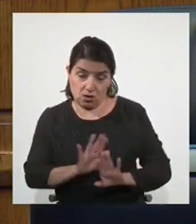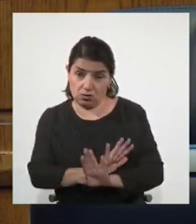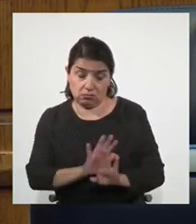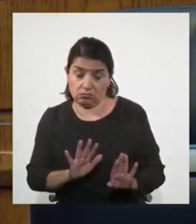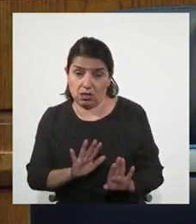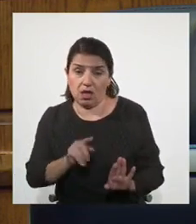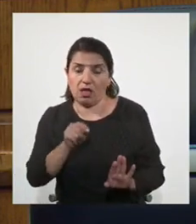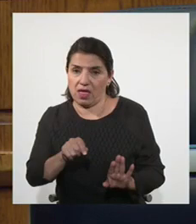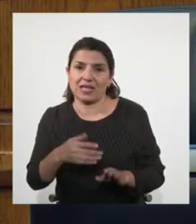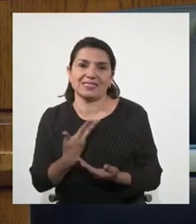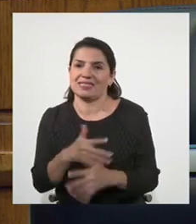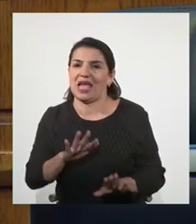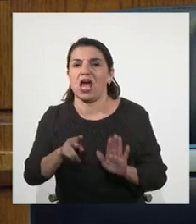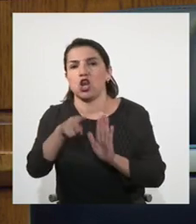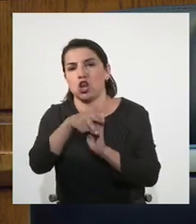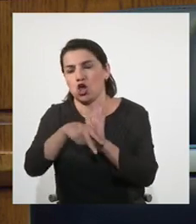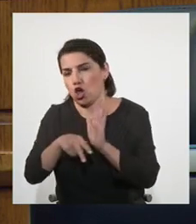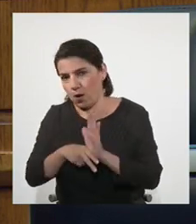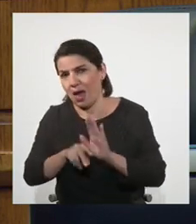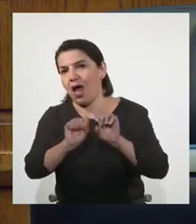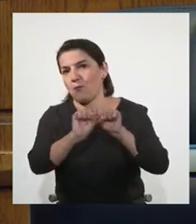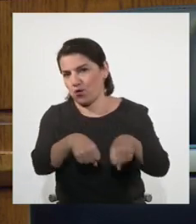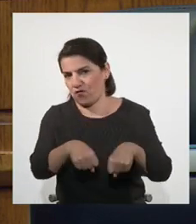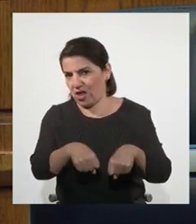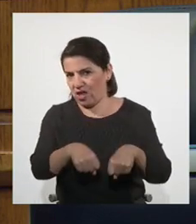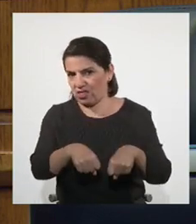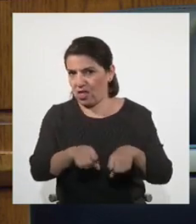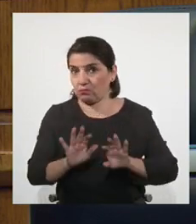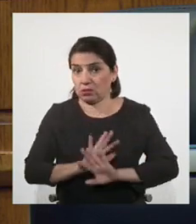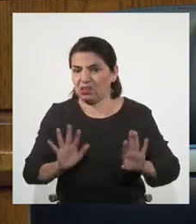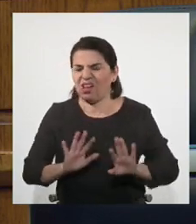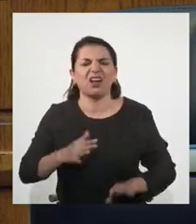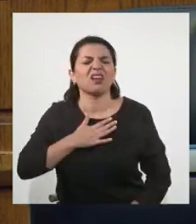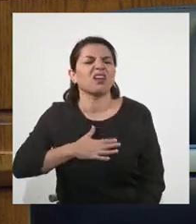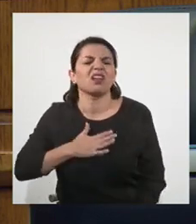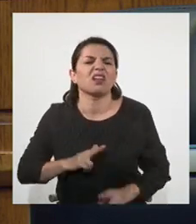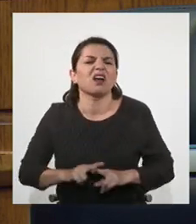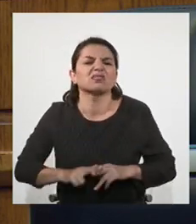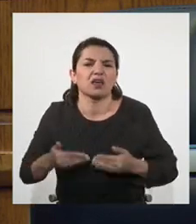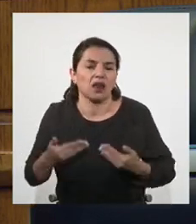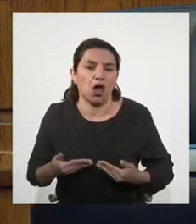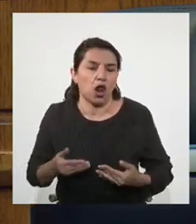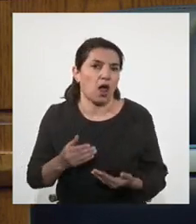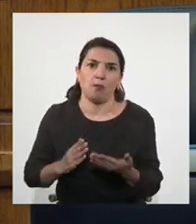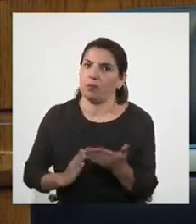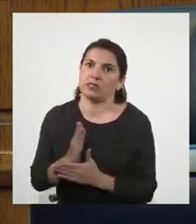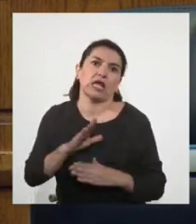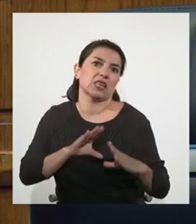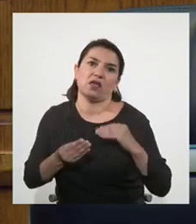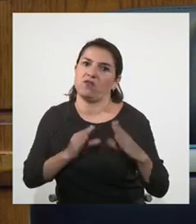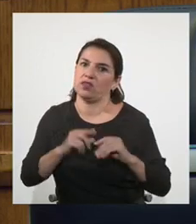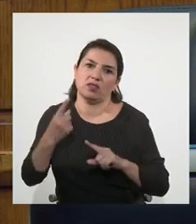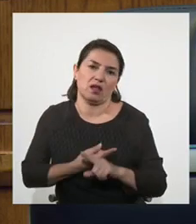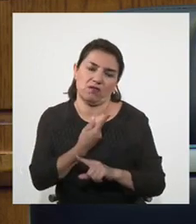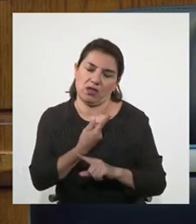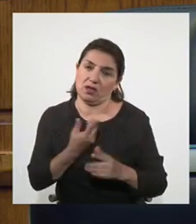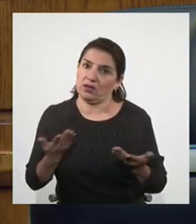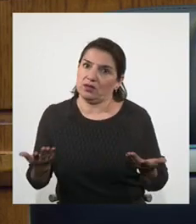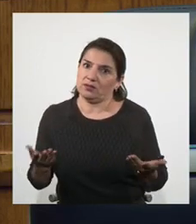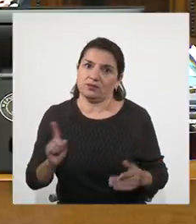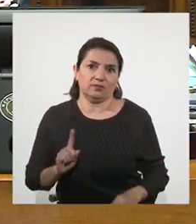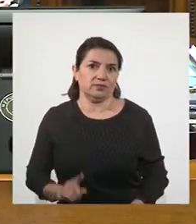se dejó constancia, eso ya es así. Ya no sé qué más quieren ahora, no vamos a entrar al debate de nuevo.